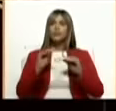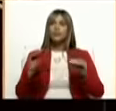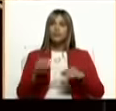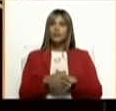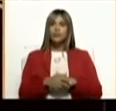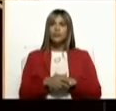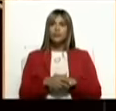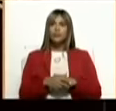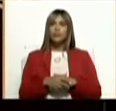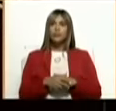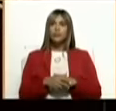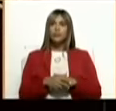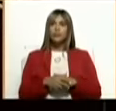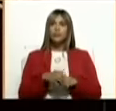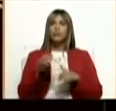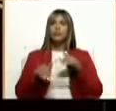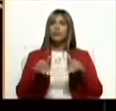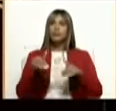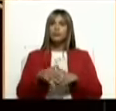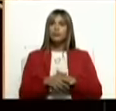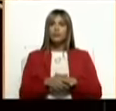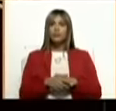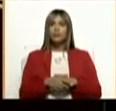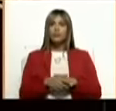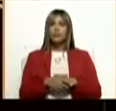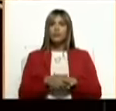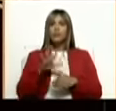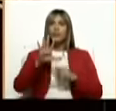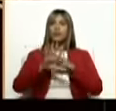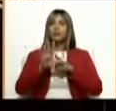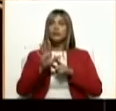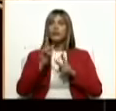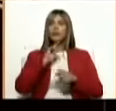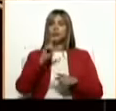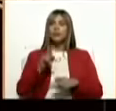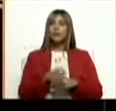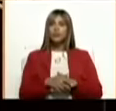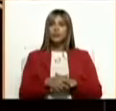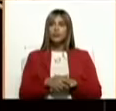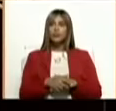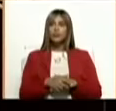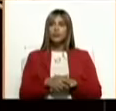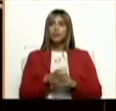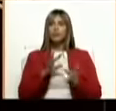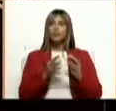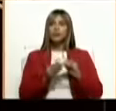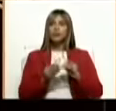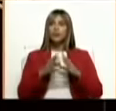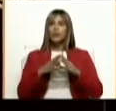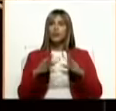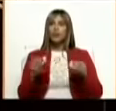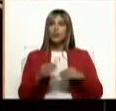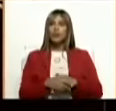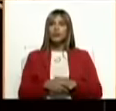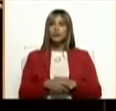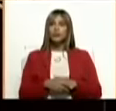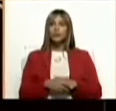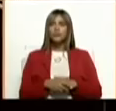a el referendo consultivo con 5 preguntas que encierran todo